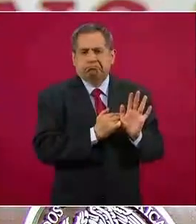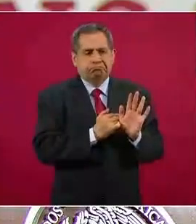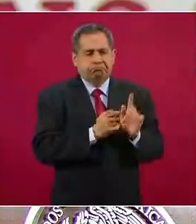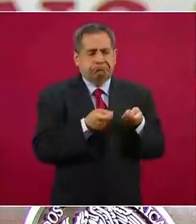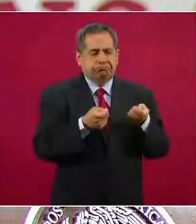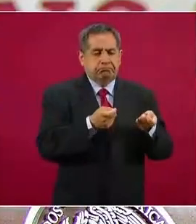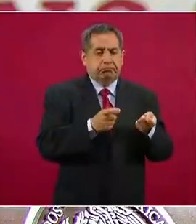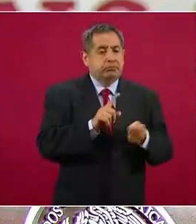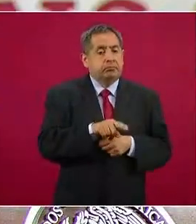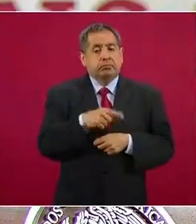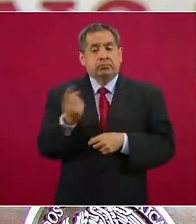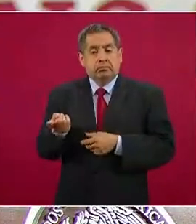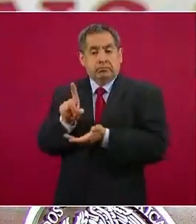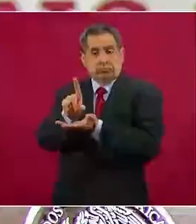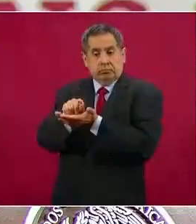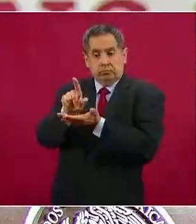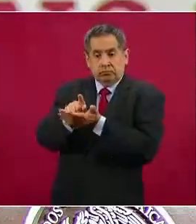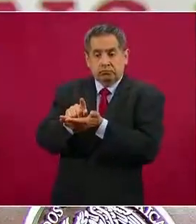es una plaga